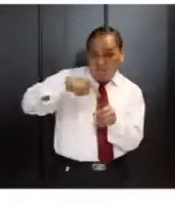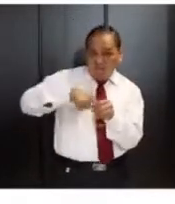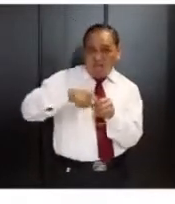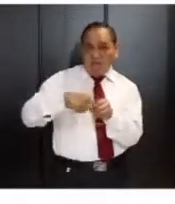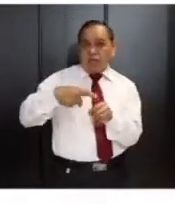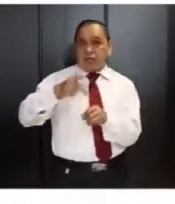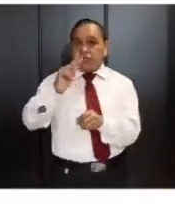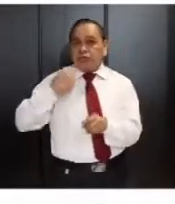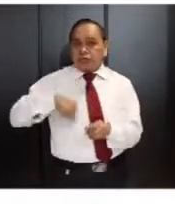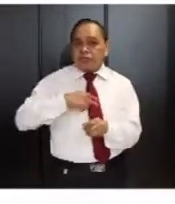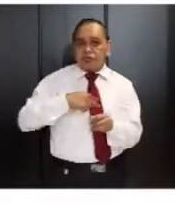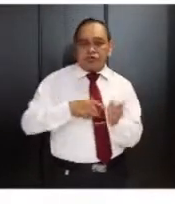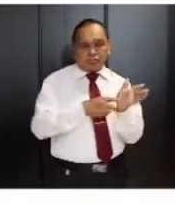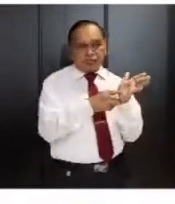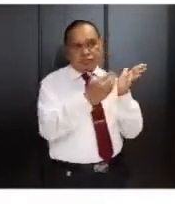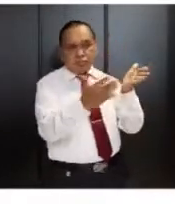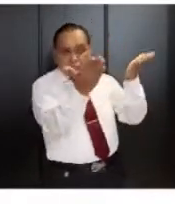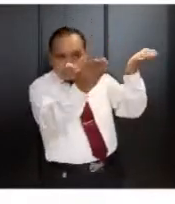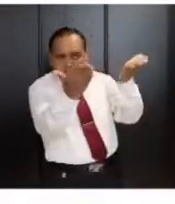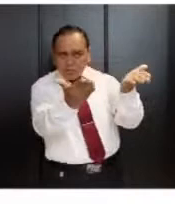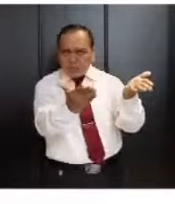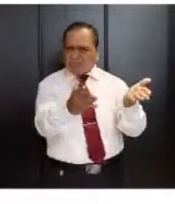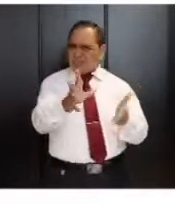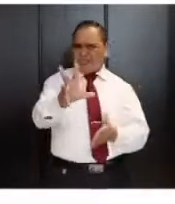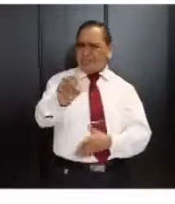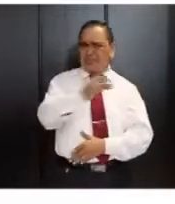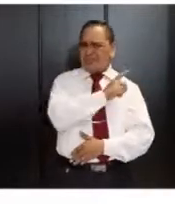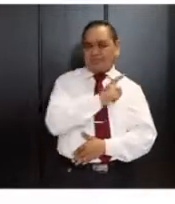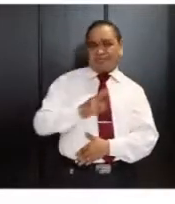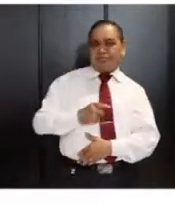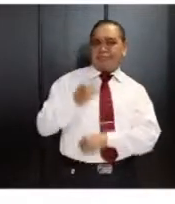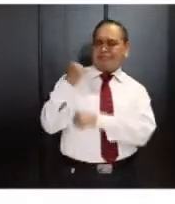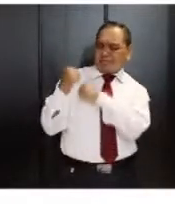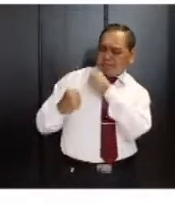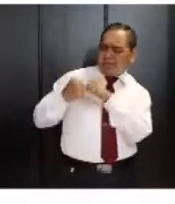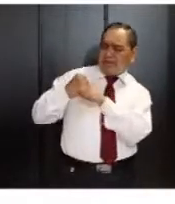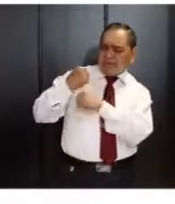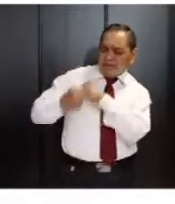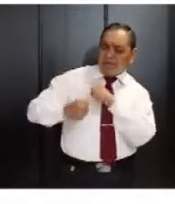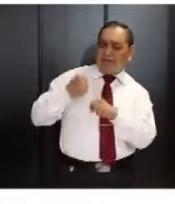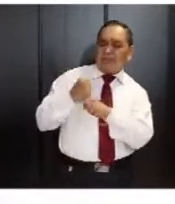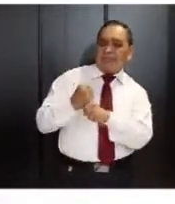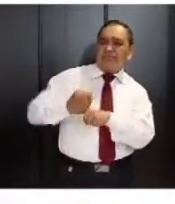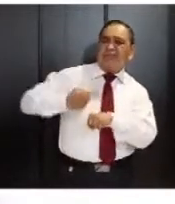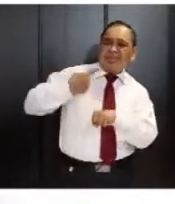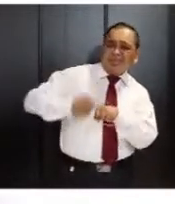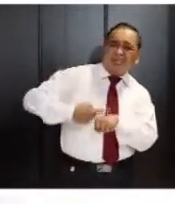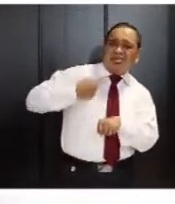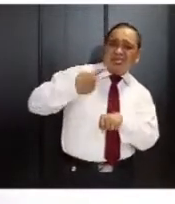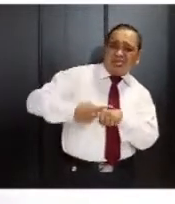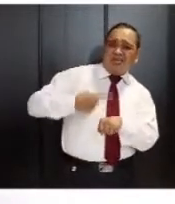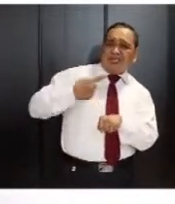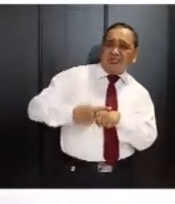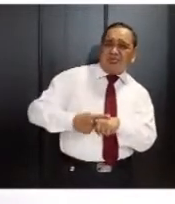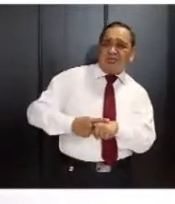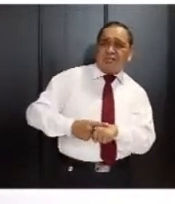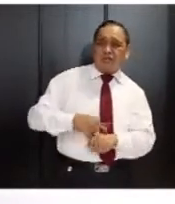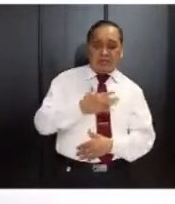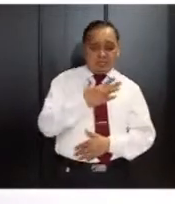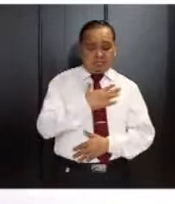somos figuras públicas. Por esos años nos enfermamos los dos, mi esposo